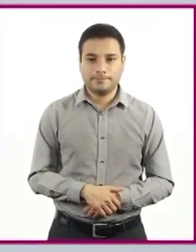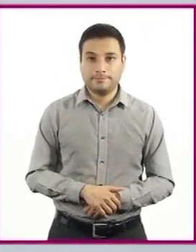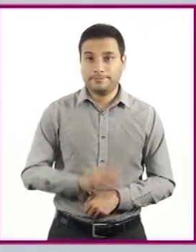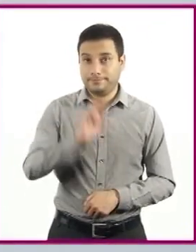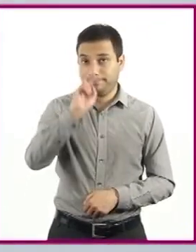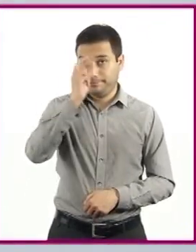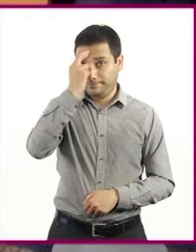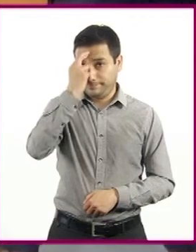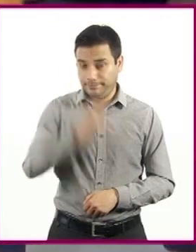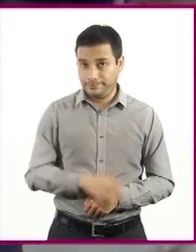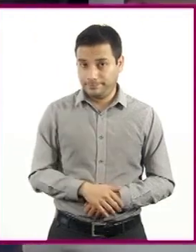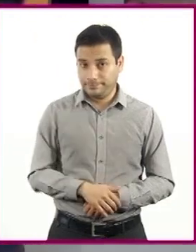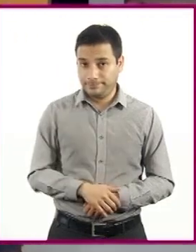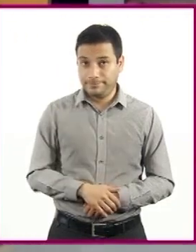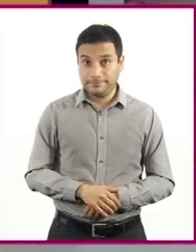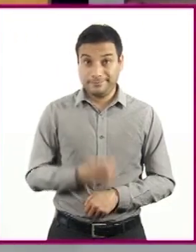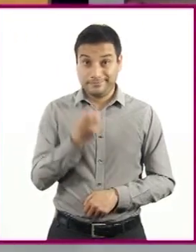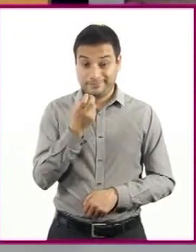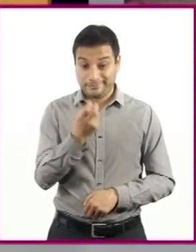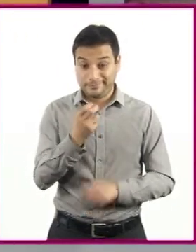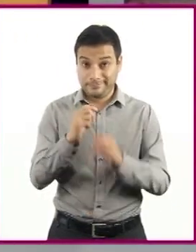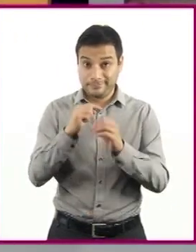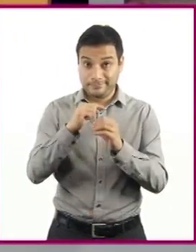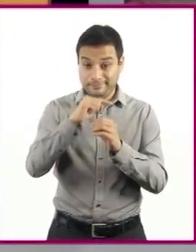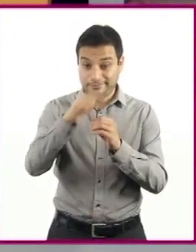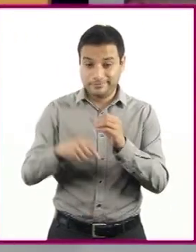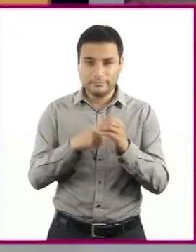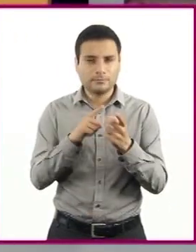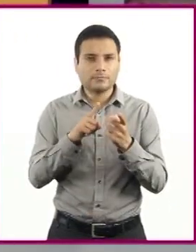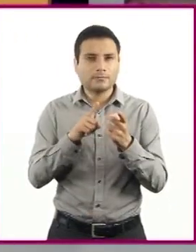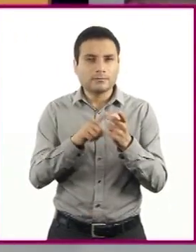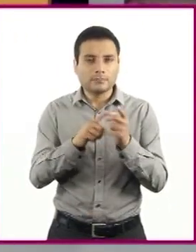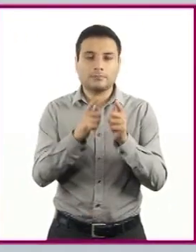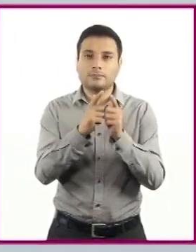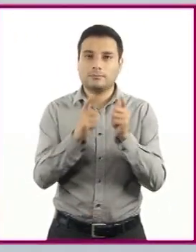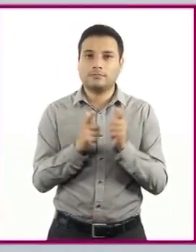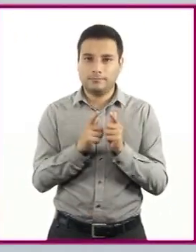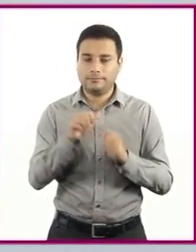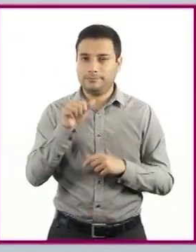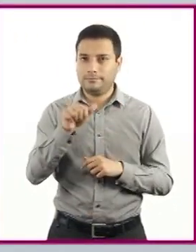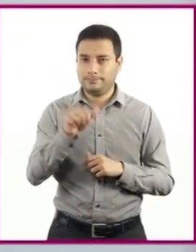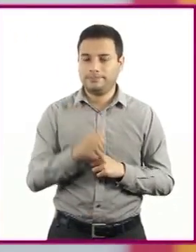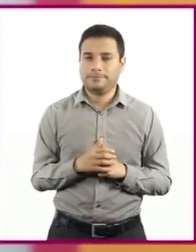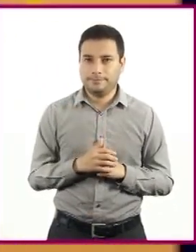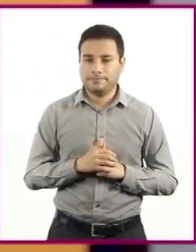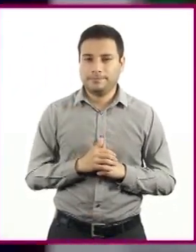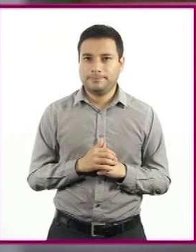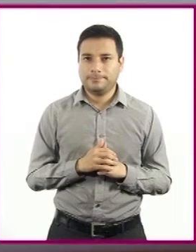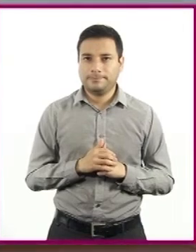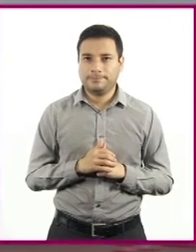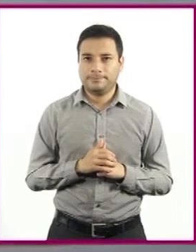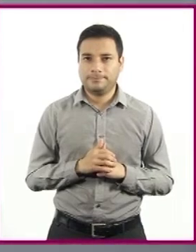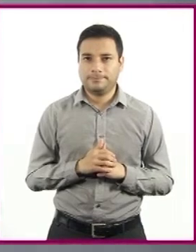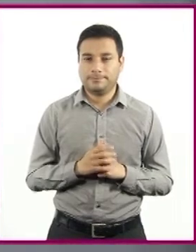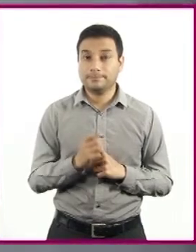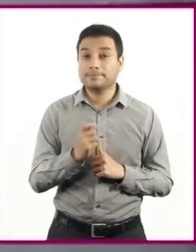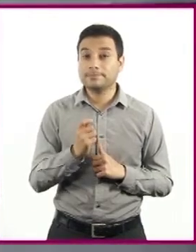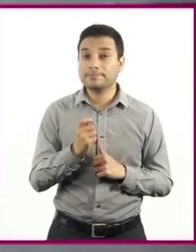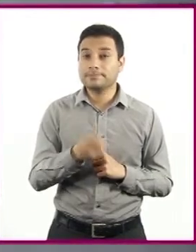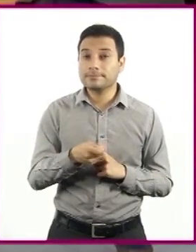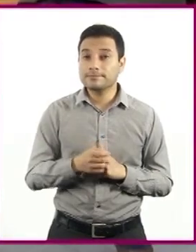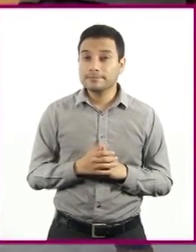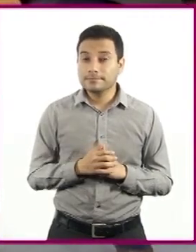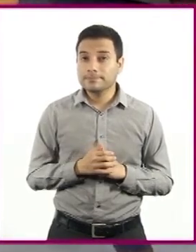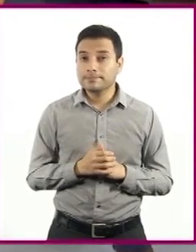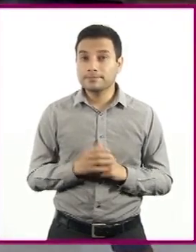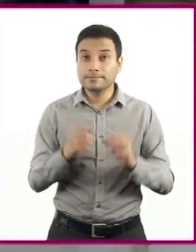Recuerdan que este átomo, este elemento, se encuentra en el grupo 16. Por lo tanto,